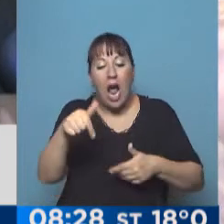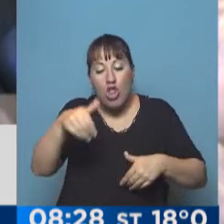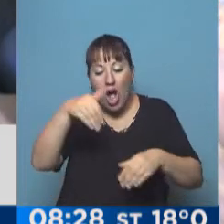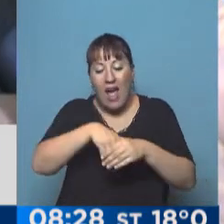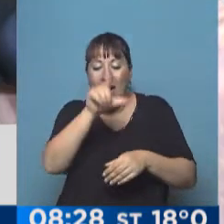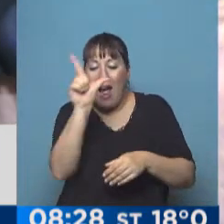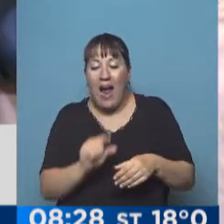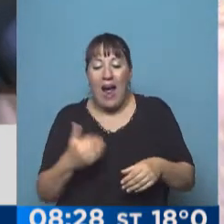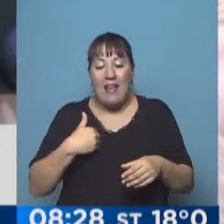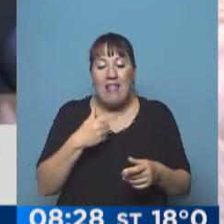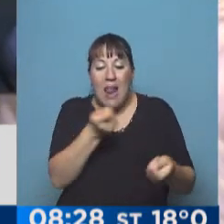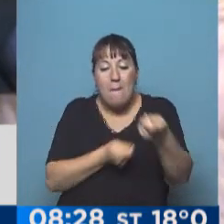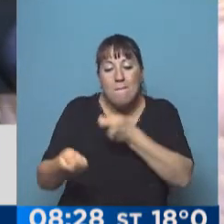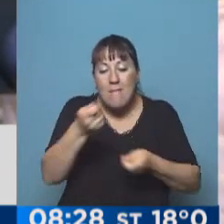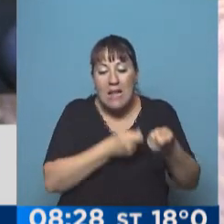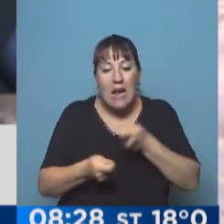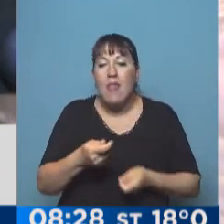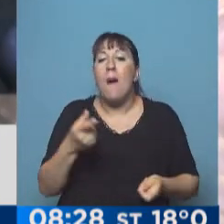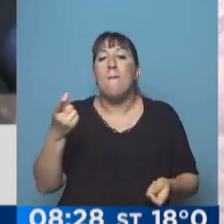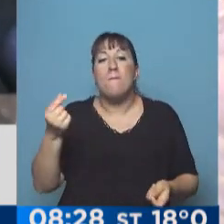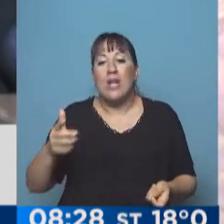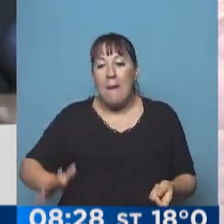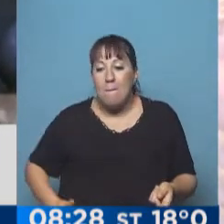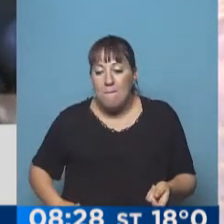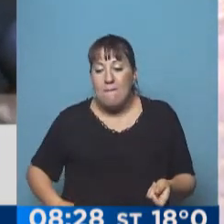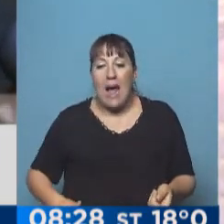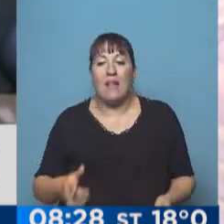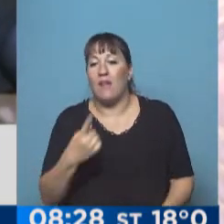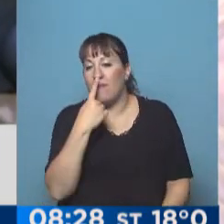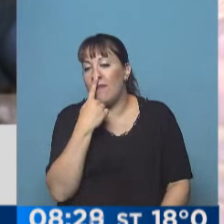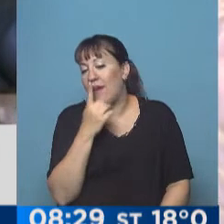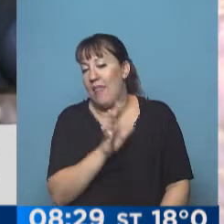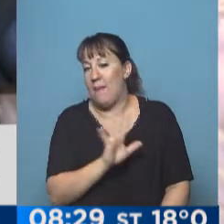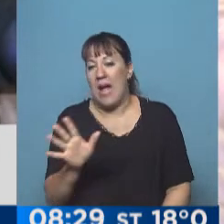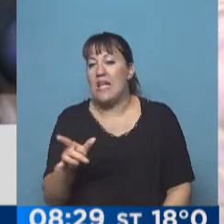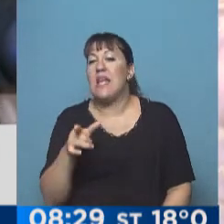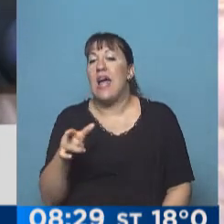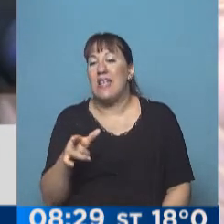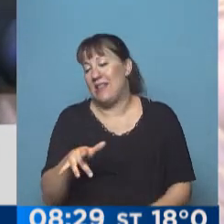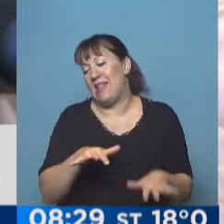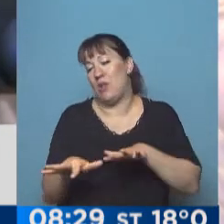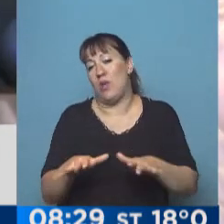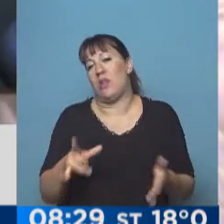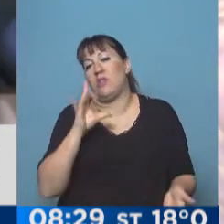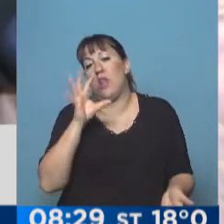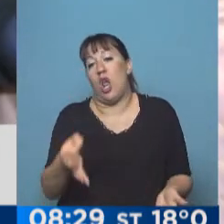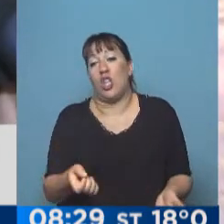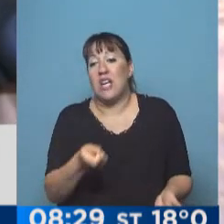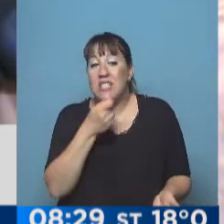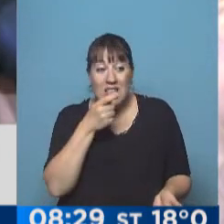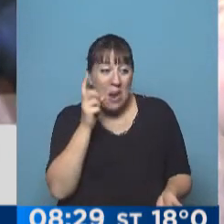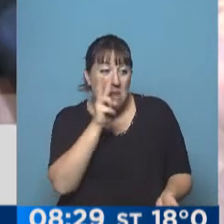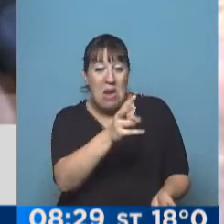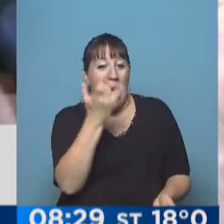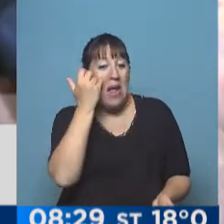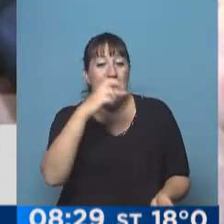pueda comprar lo suyo porque tiene la plata en el bolsillo no se la tiene que dar nadie estas situaciones las camas geográficas si no si no vemos con iu pero que han